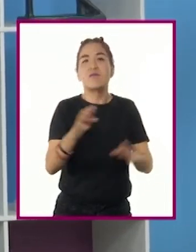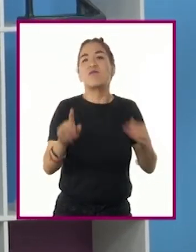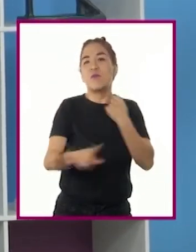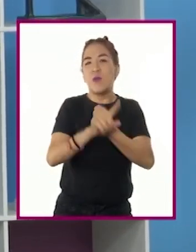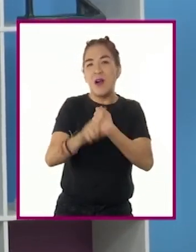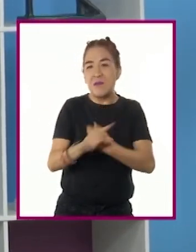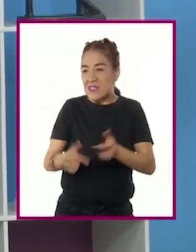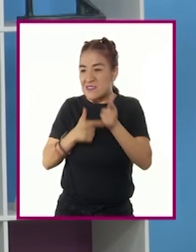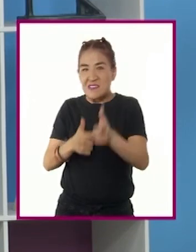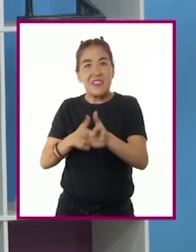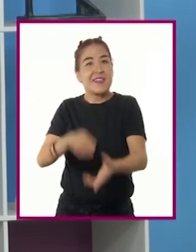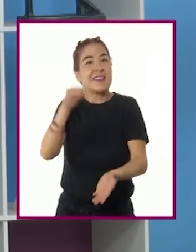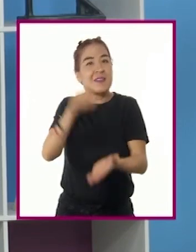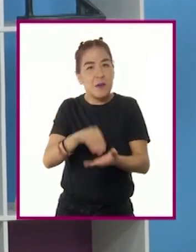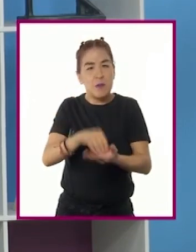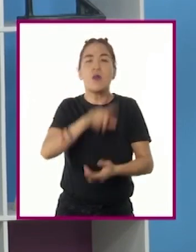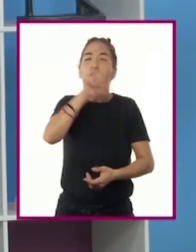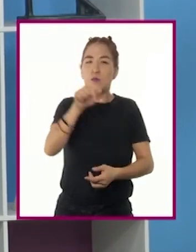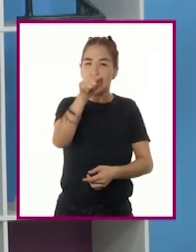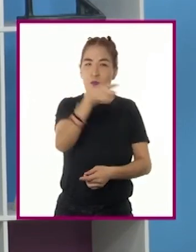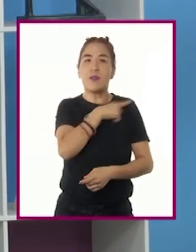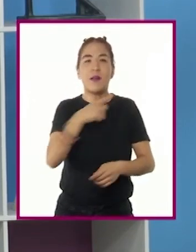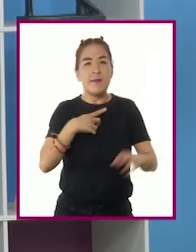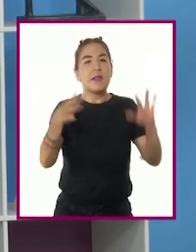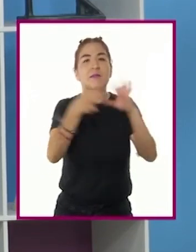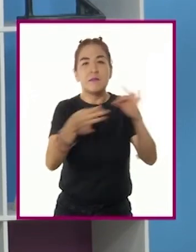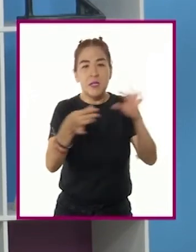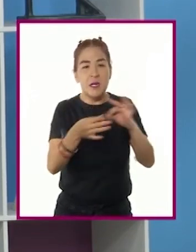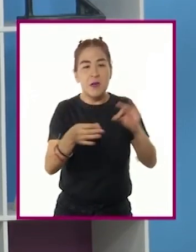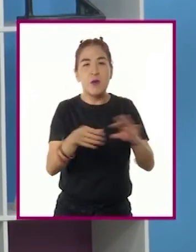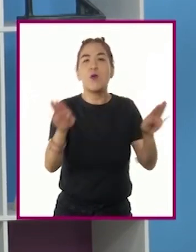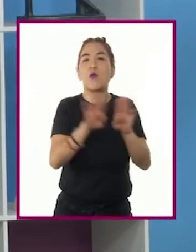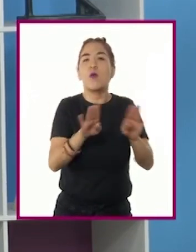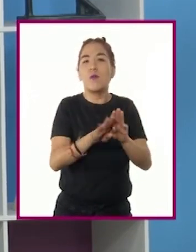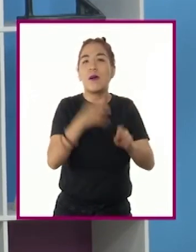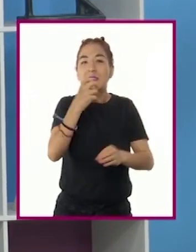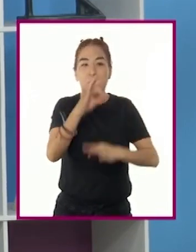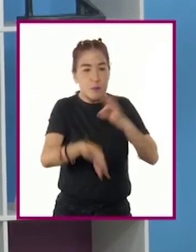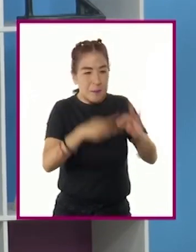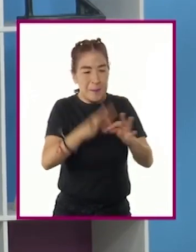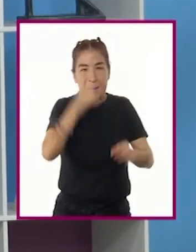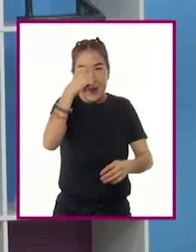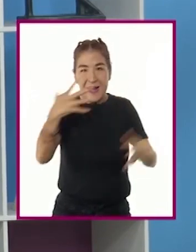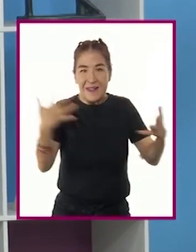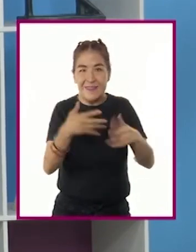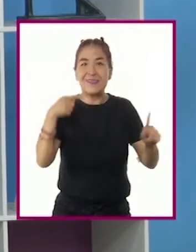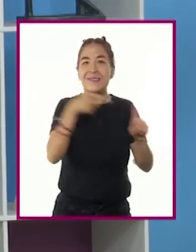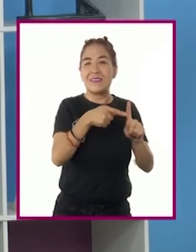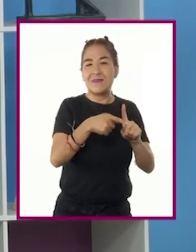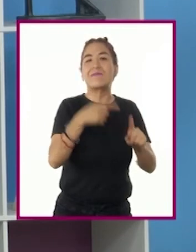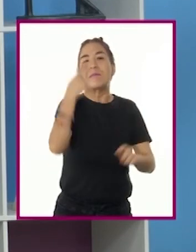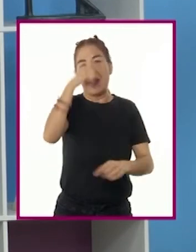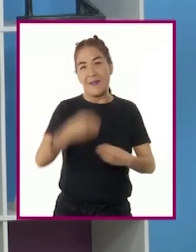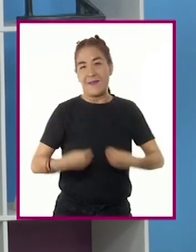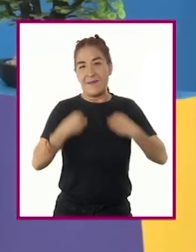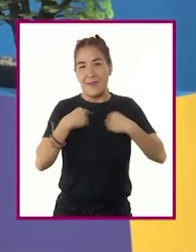que se mantienen y expliquen cómo afectan al cumplimiento de estos derechos en su vida